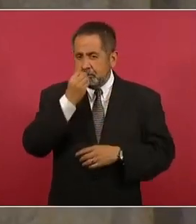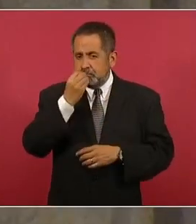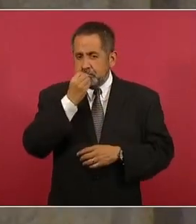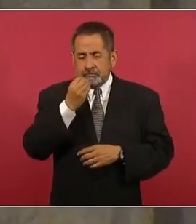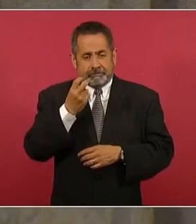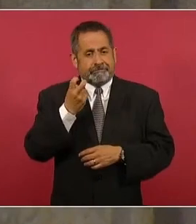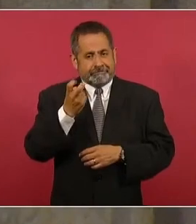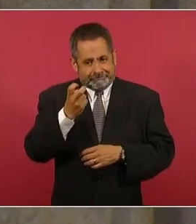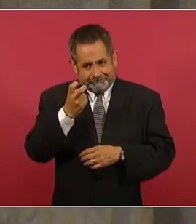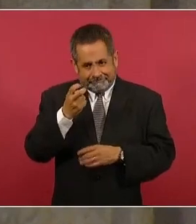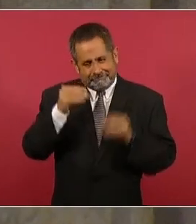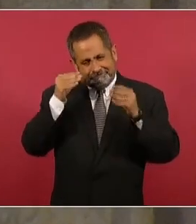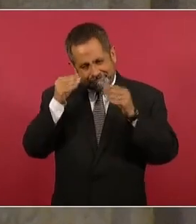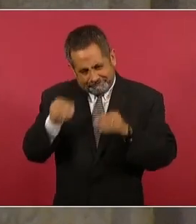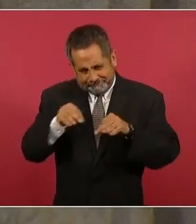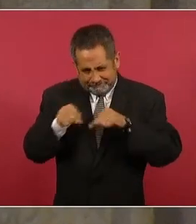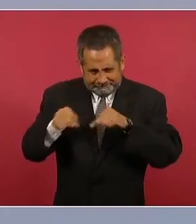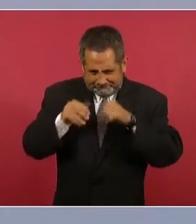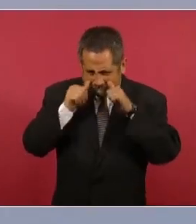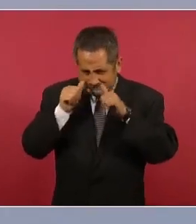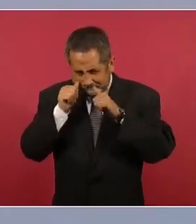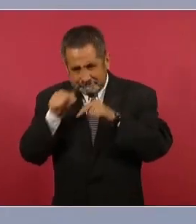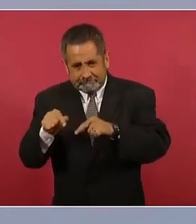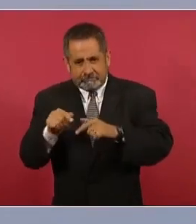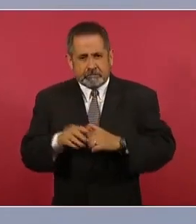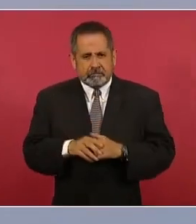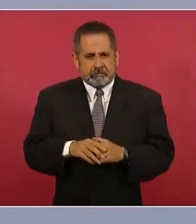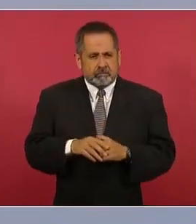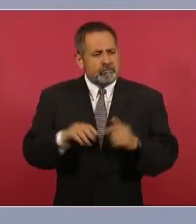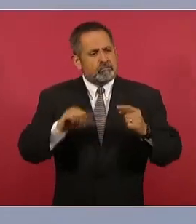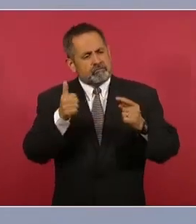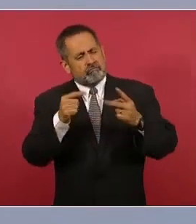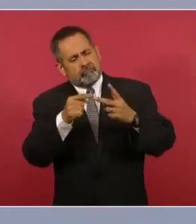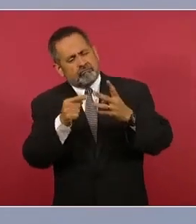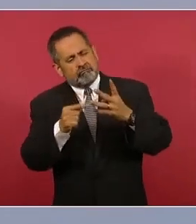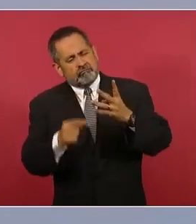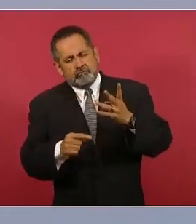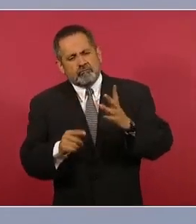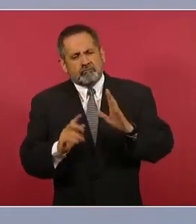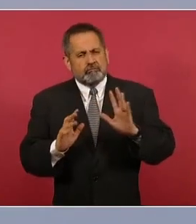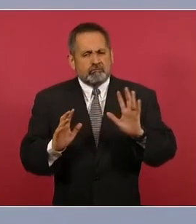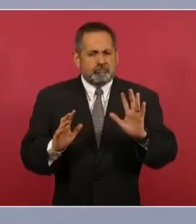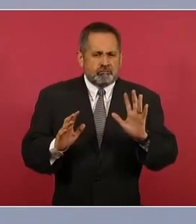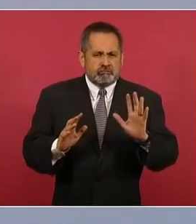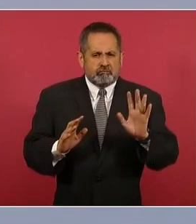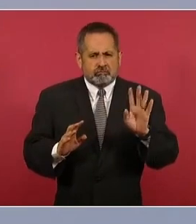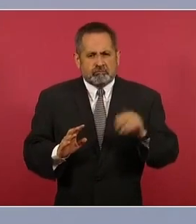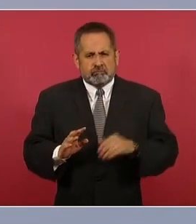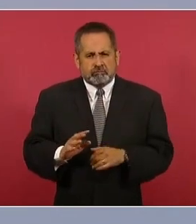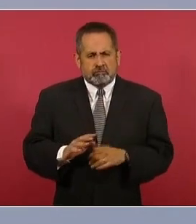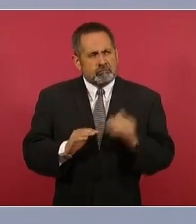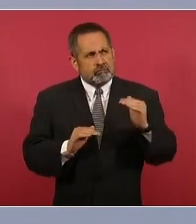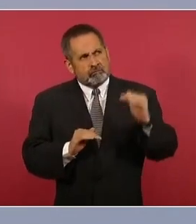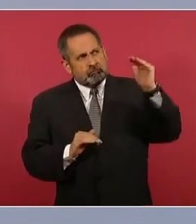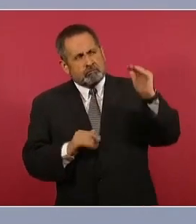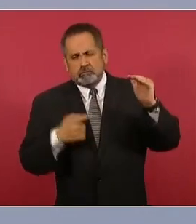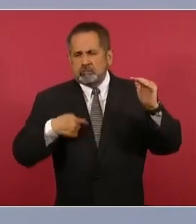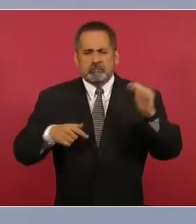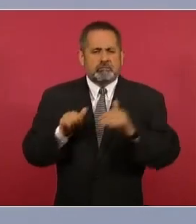donde tenemos que actuar. En el resto de mercancías, ellos están arriba,